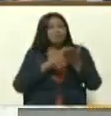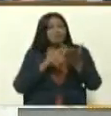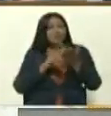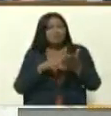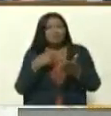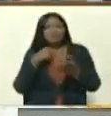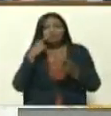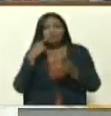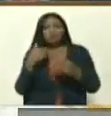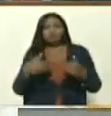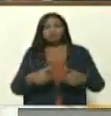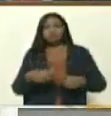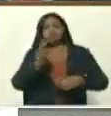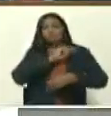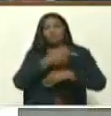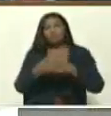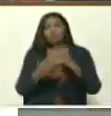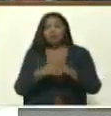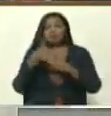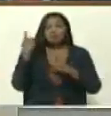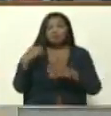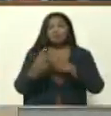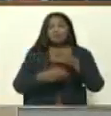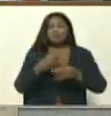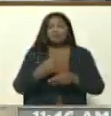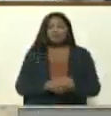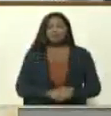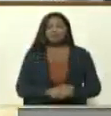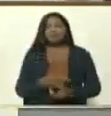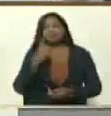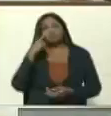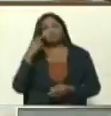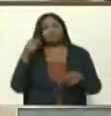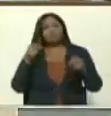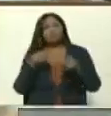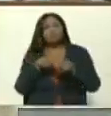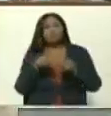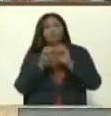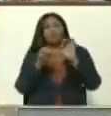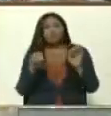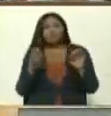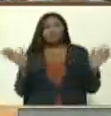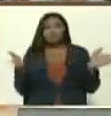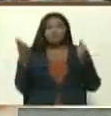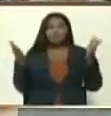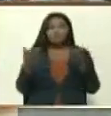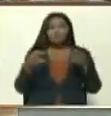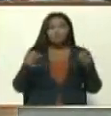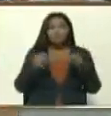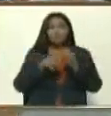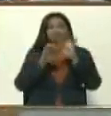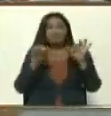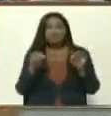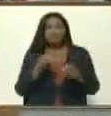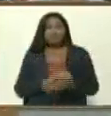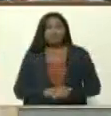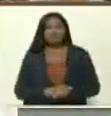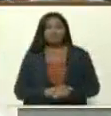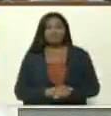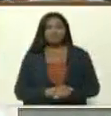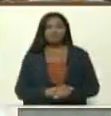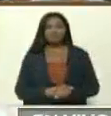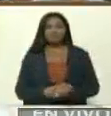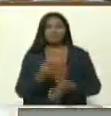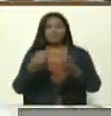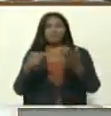nos reconforta porque es el deber ser. Yo convoco, yo estimulo, exhorto a los